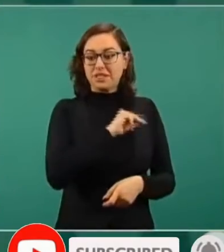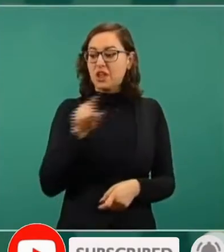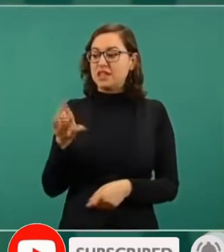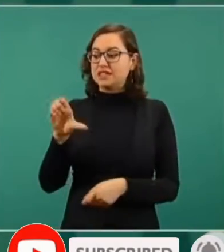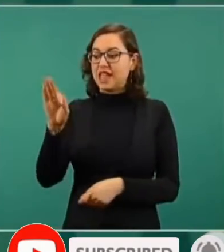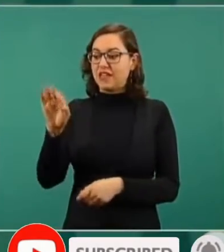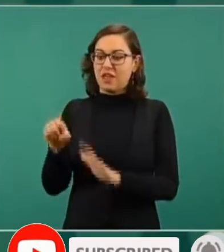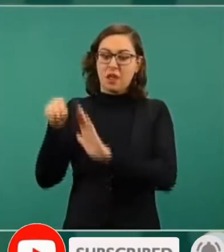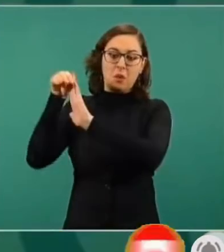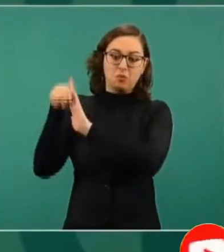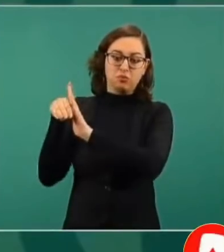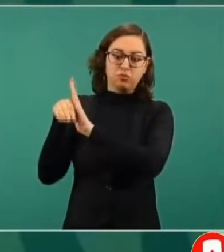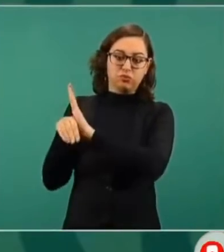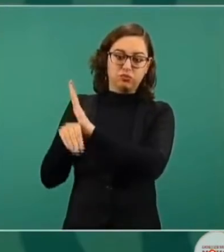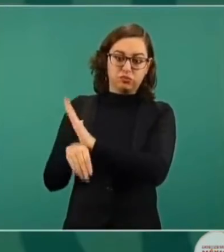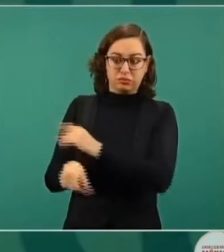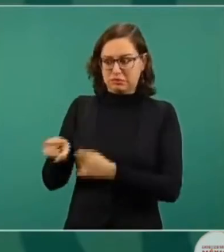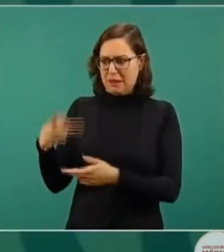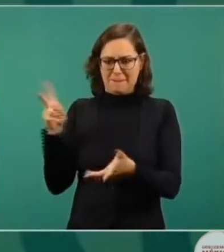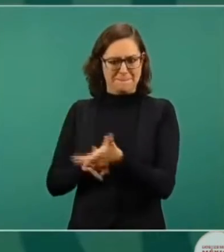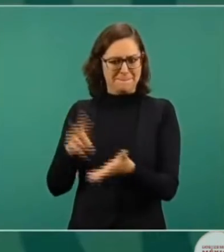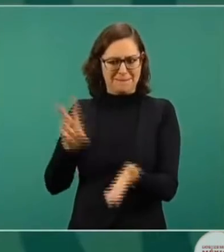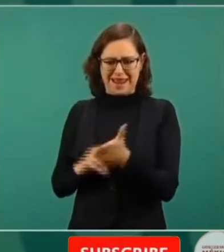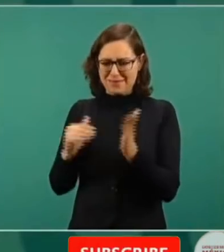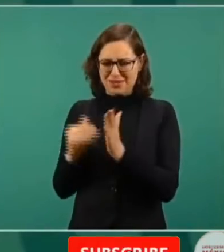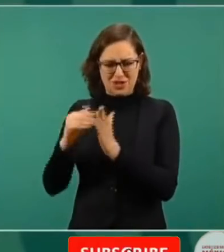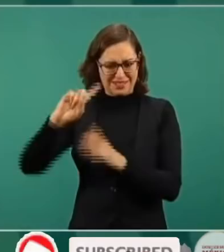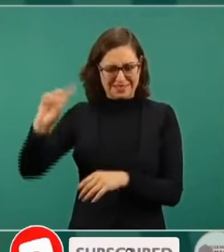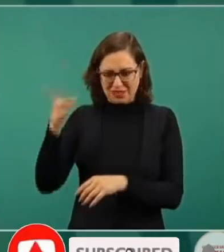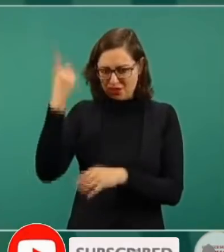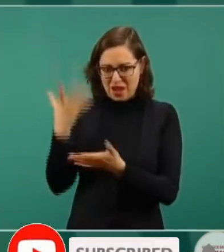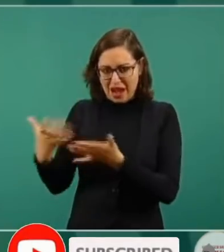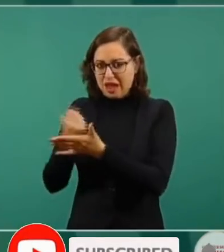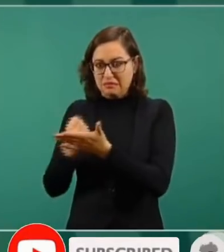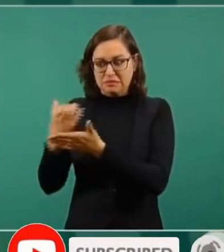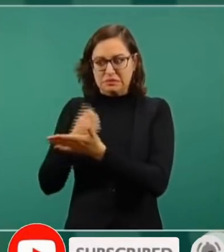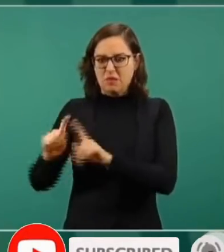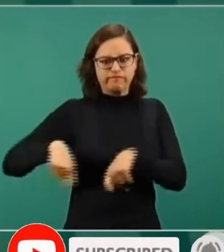vale trillones de millones de dólares. Otorgó permisos, la CRE,